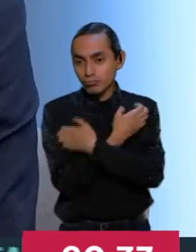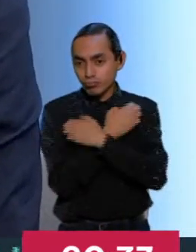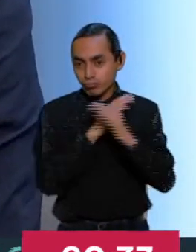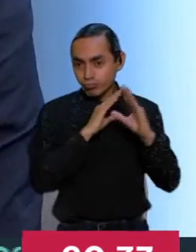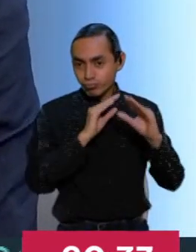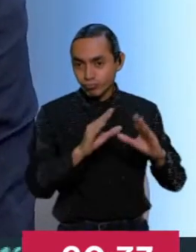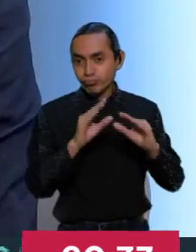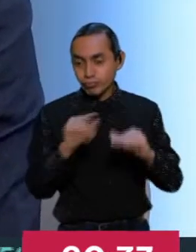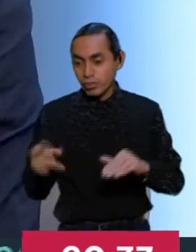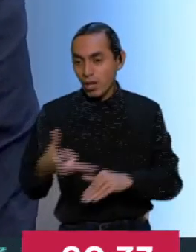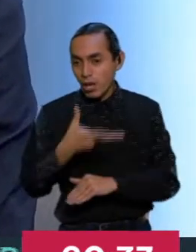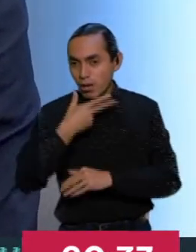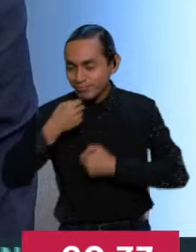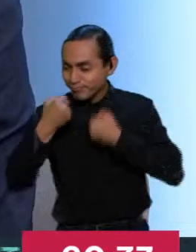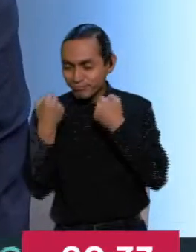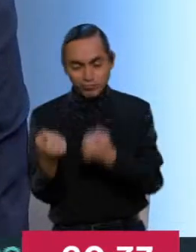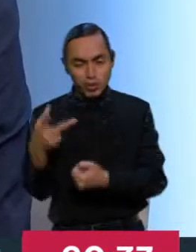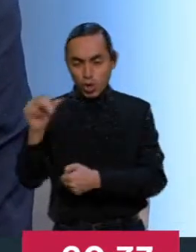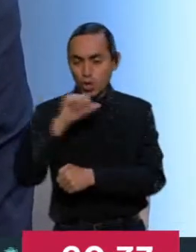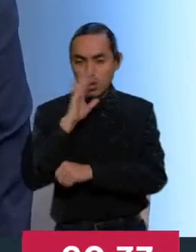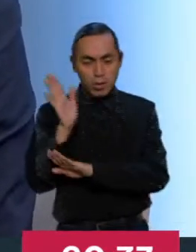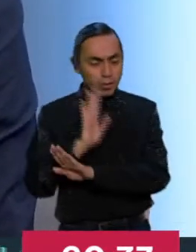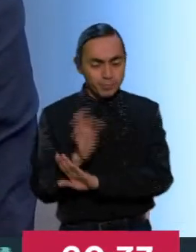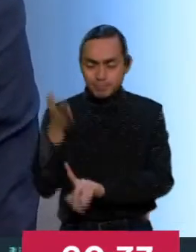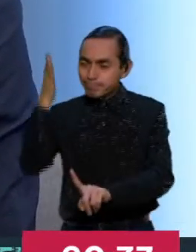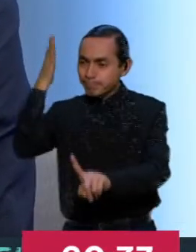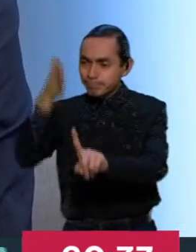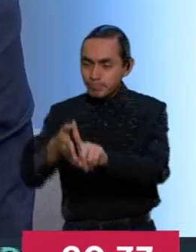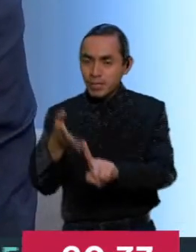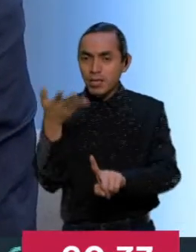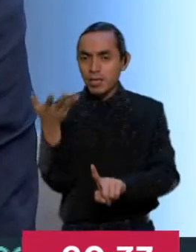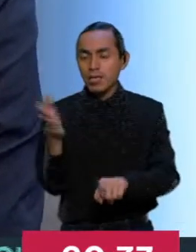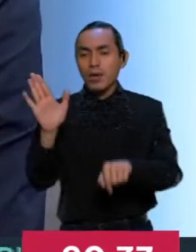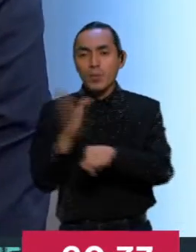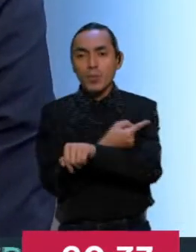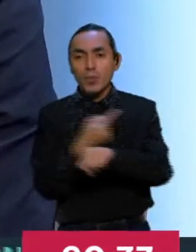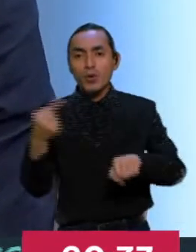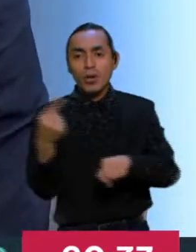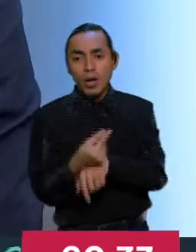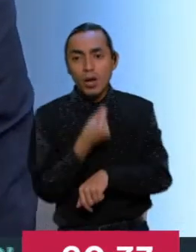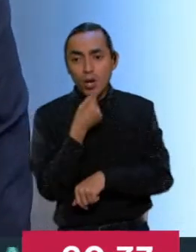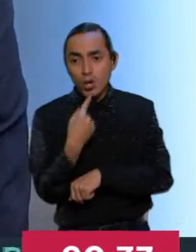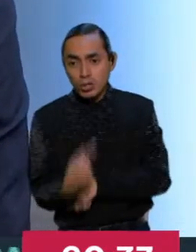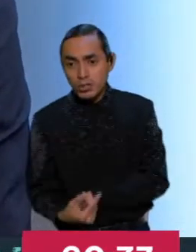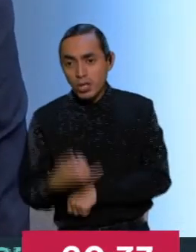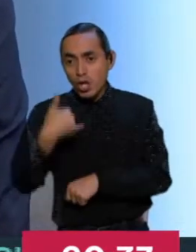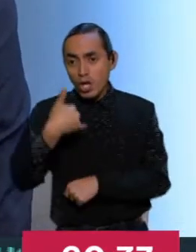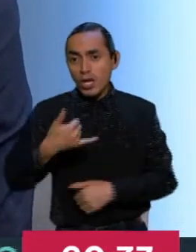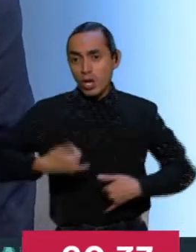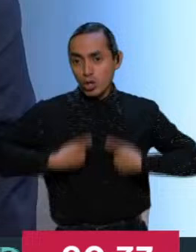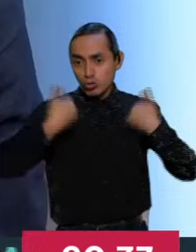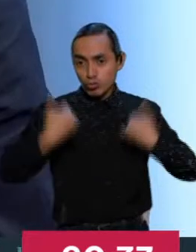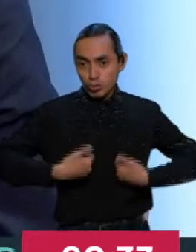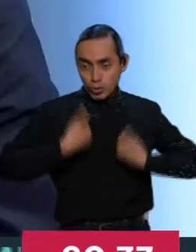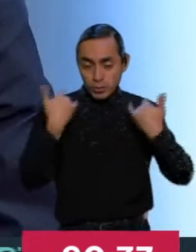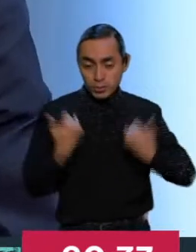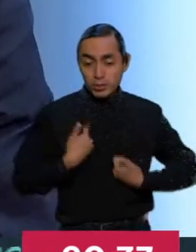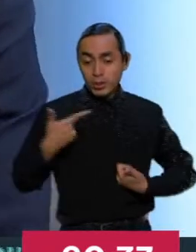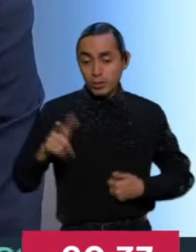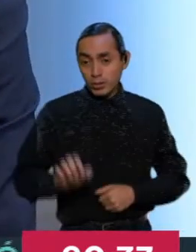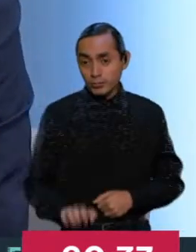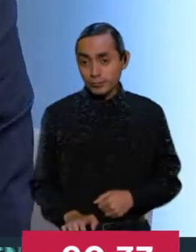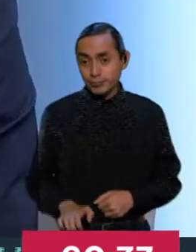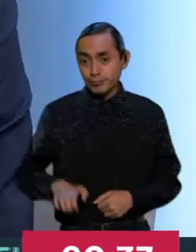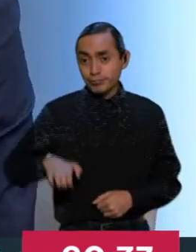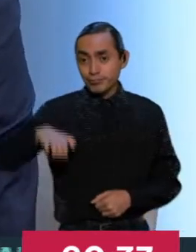machismo, explícitamente, sin rodeos y directamente, porque en tanto los niños y los hombres jóvenes sigan creciendo